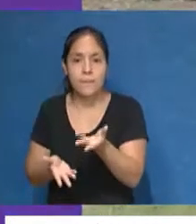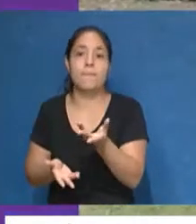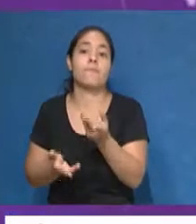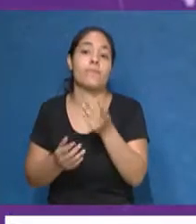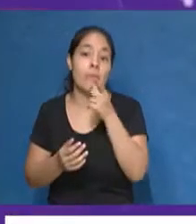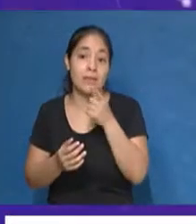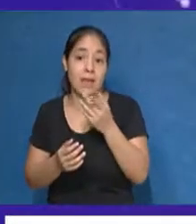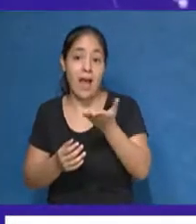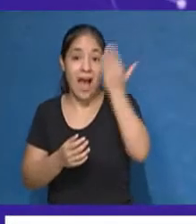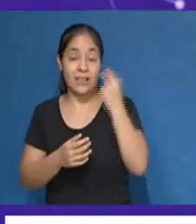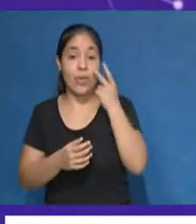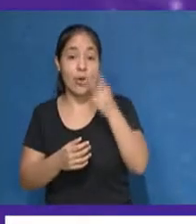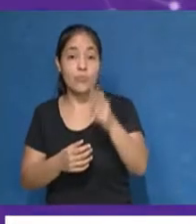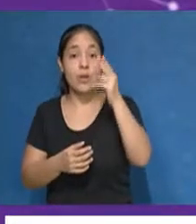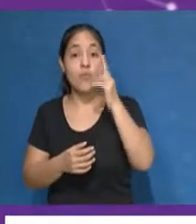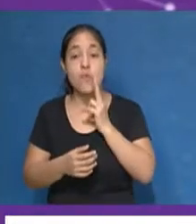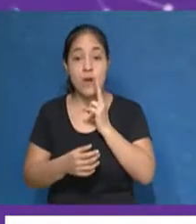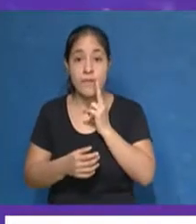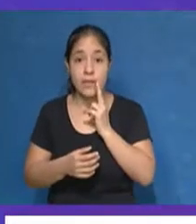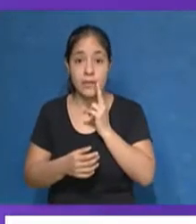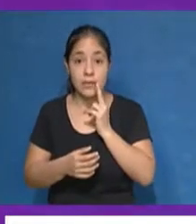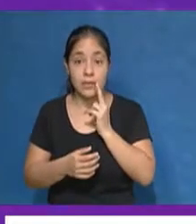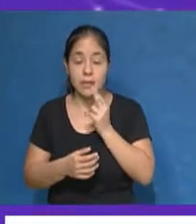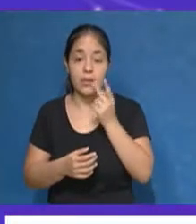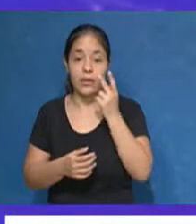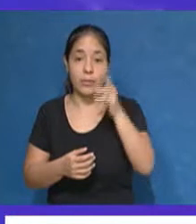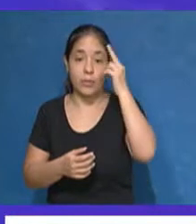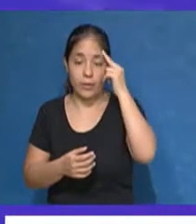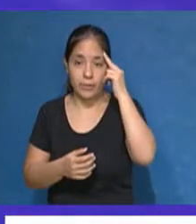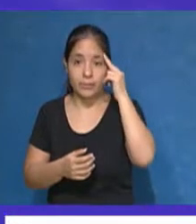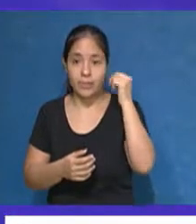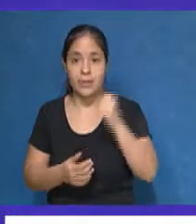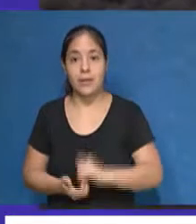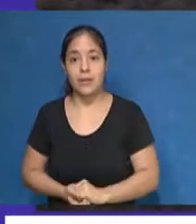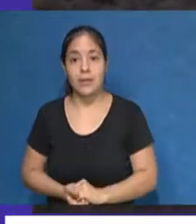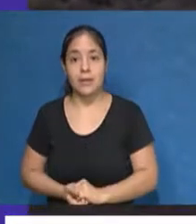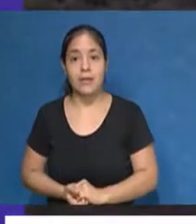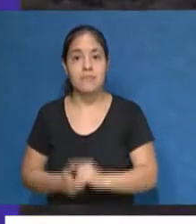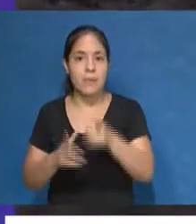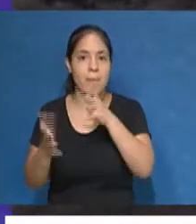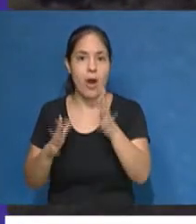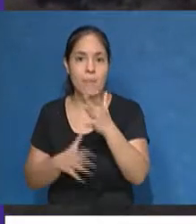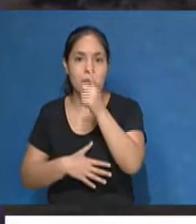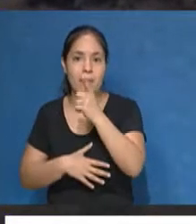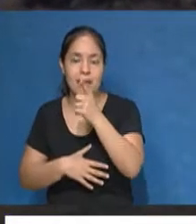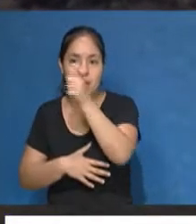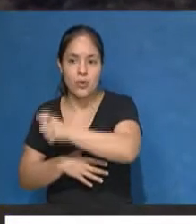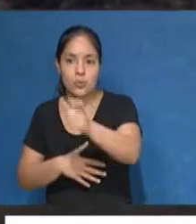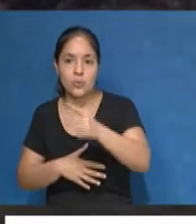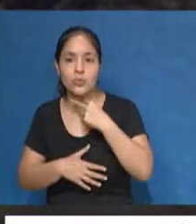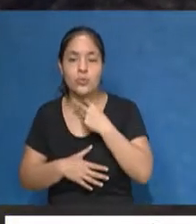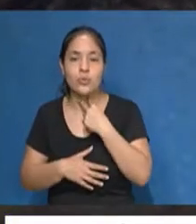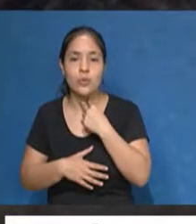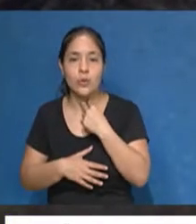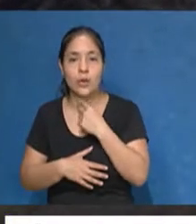año 2009. Hay dos religiosos, decían recién Pascua la edad, de más de 50 años, que han sido